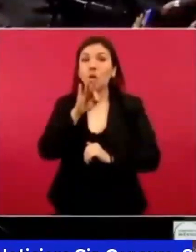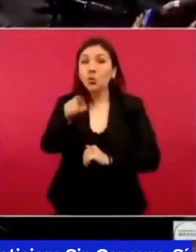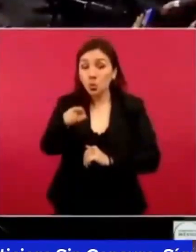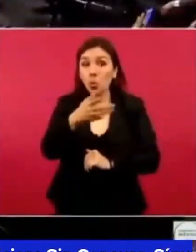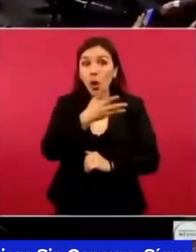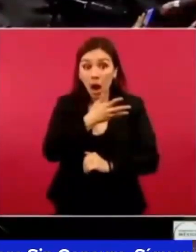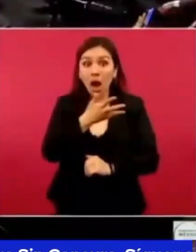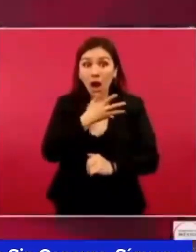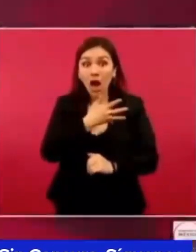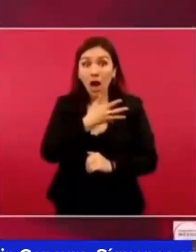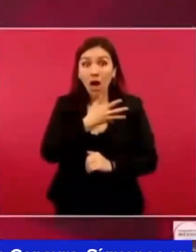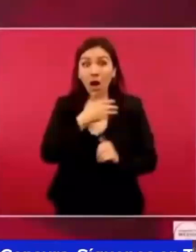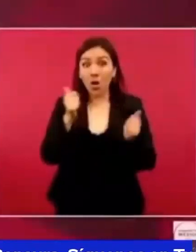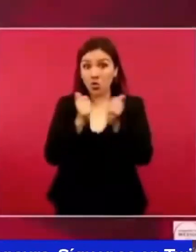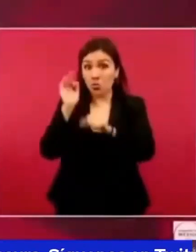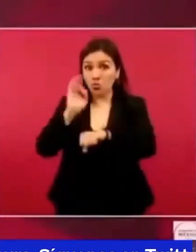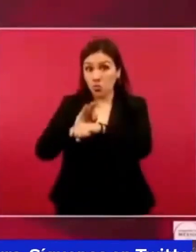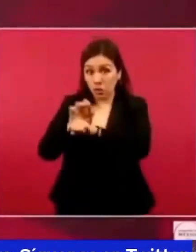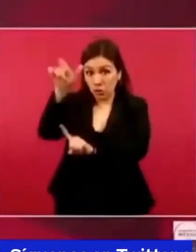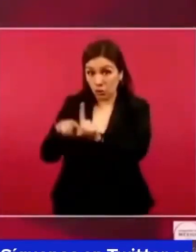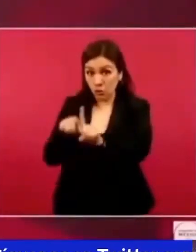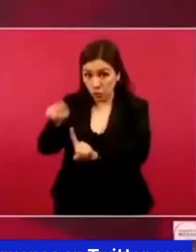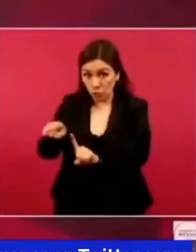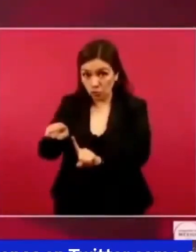tienes protección. Sí.